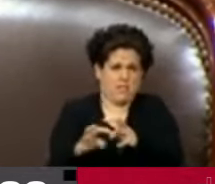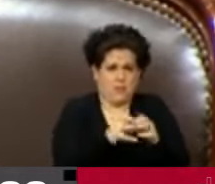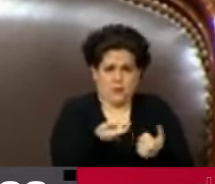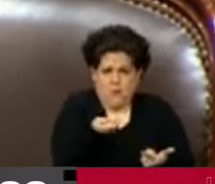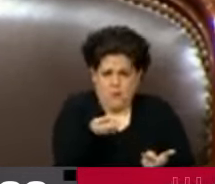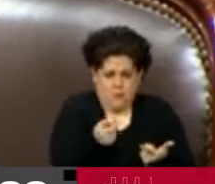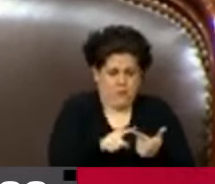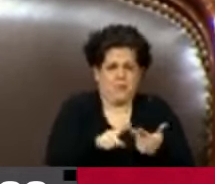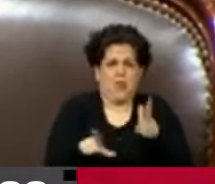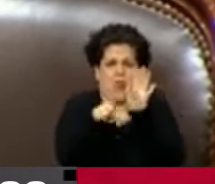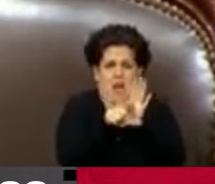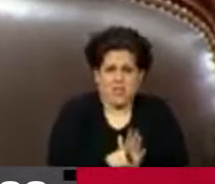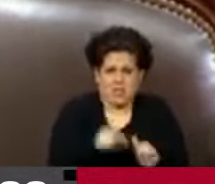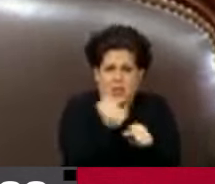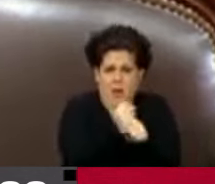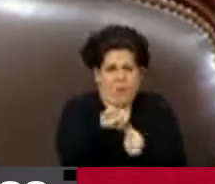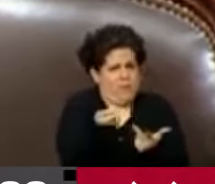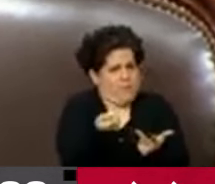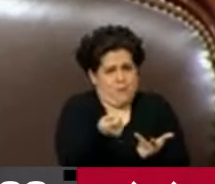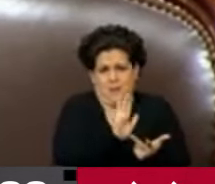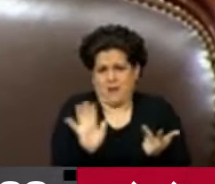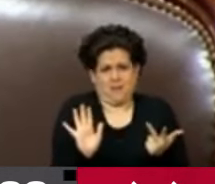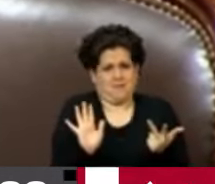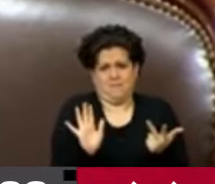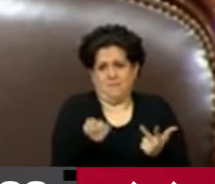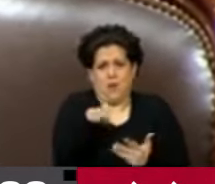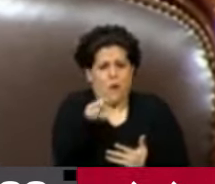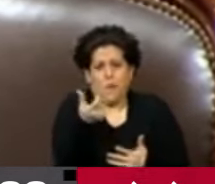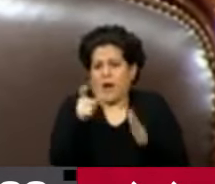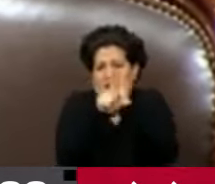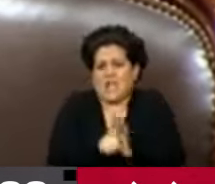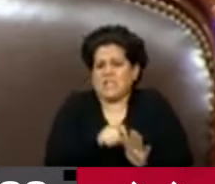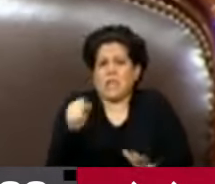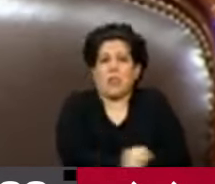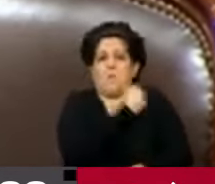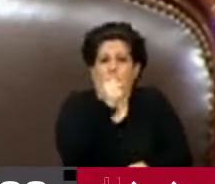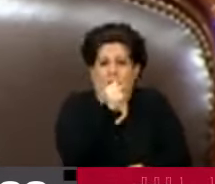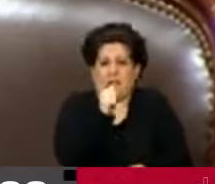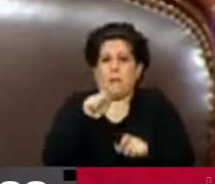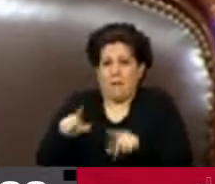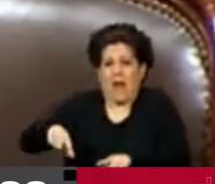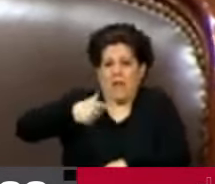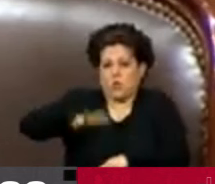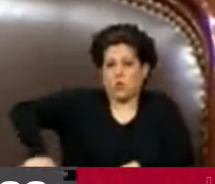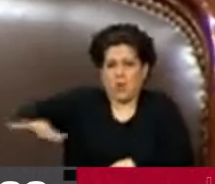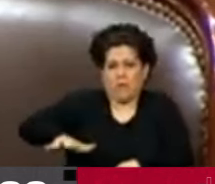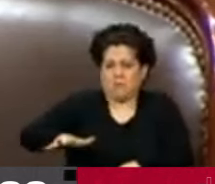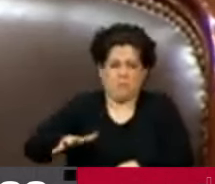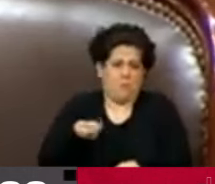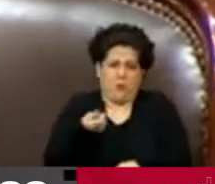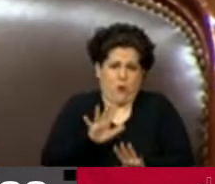pocas leyes, presidente. Fundamentalmente pocas de trascendencia para el momento que vive el país. Desearle mucha